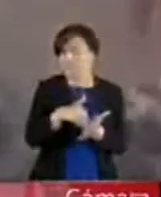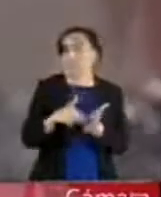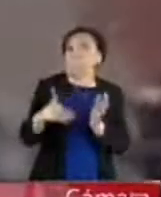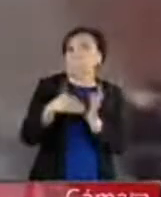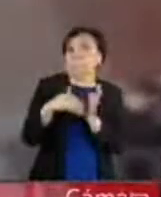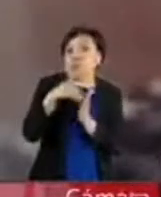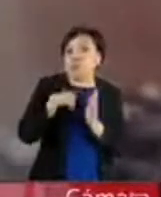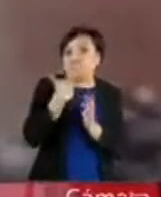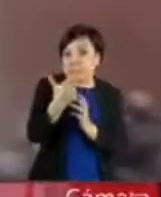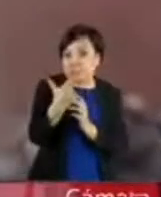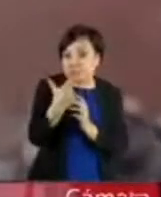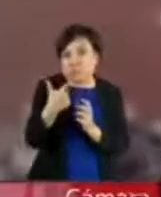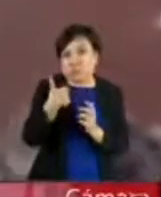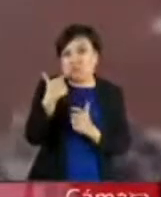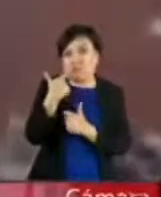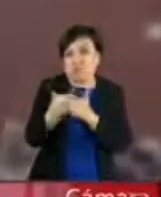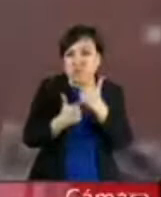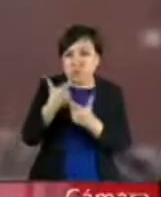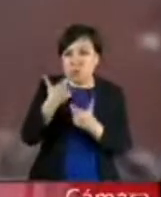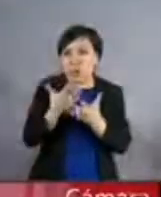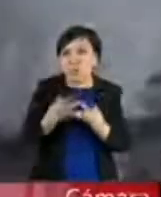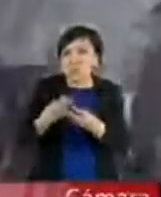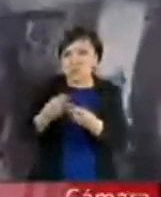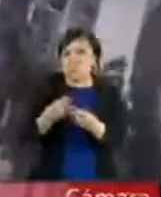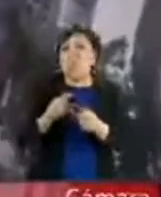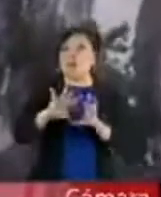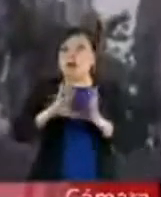576,961 millones de pesos, lo que equivale al